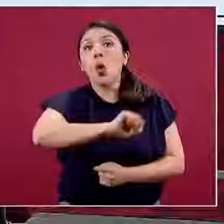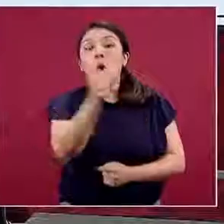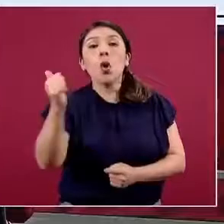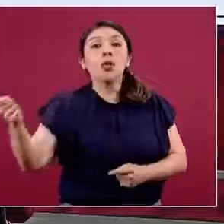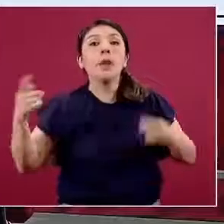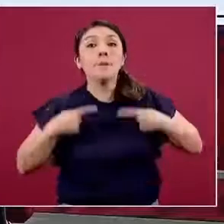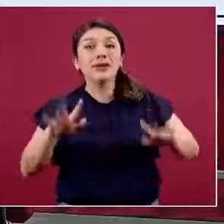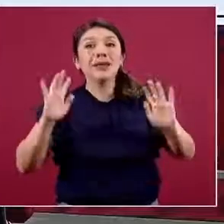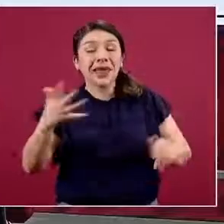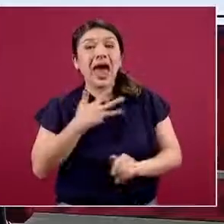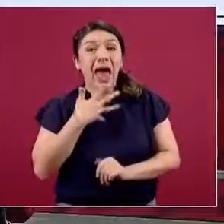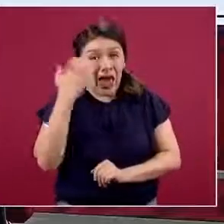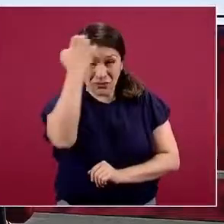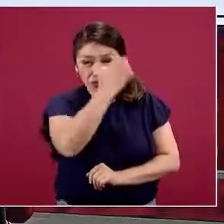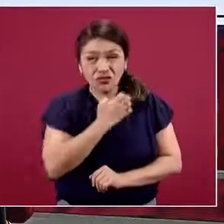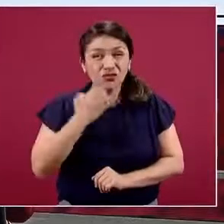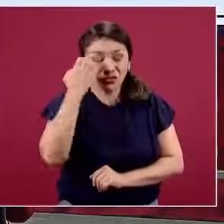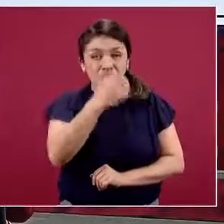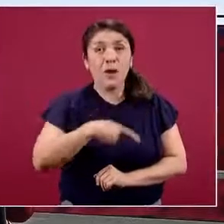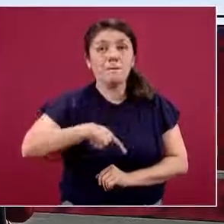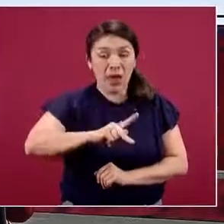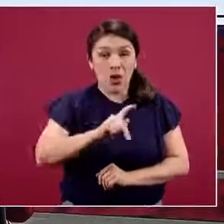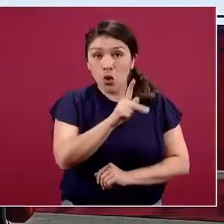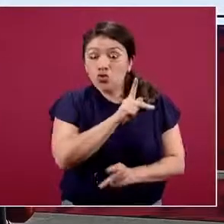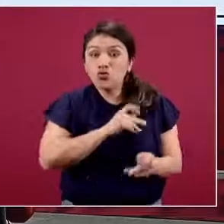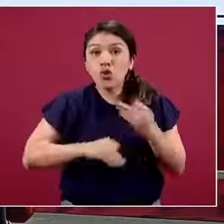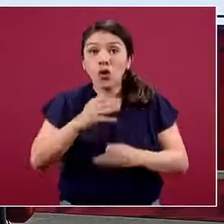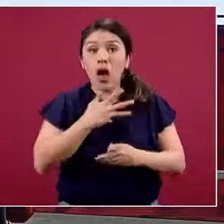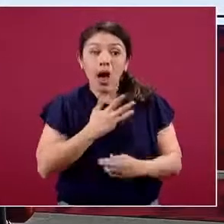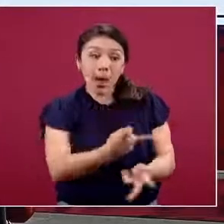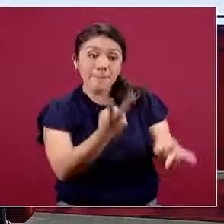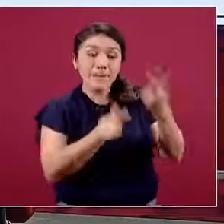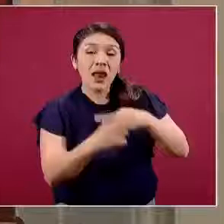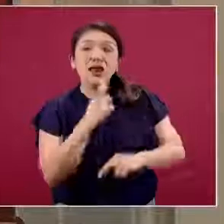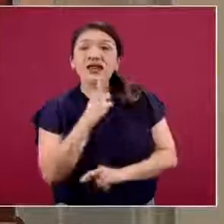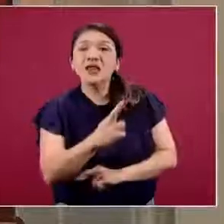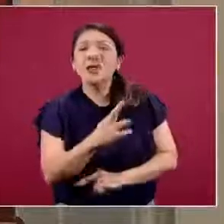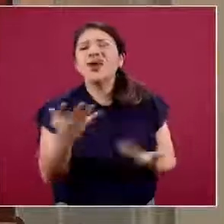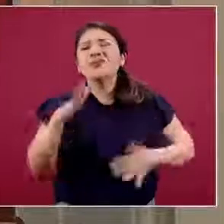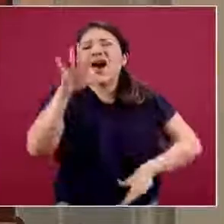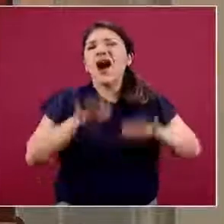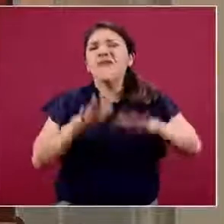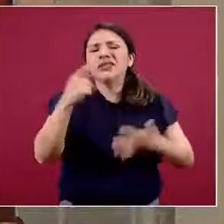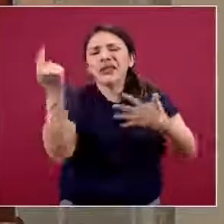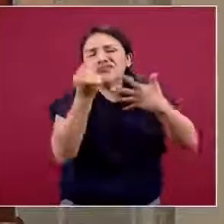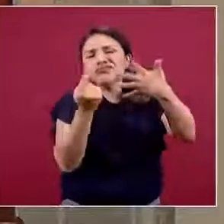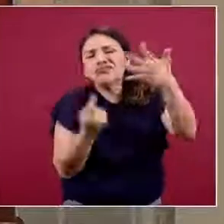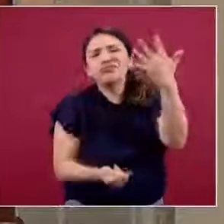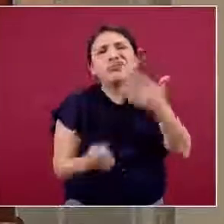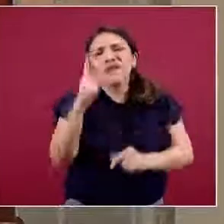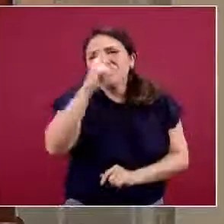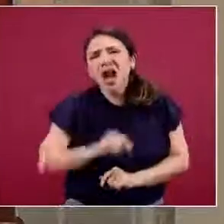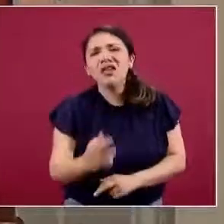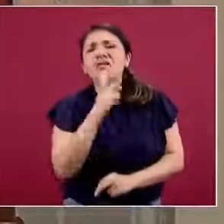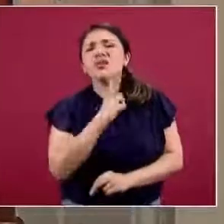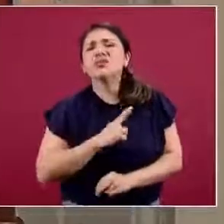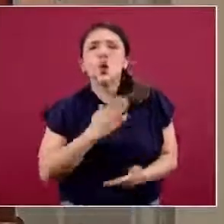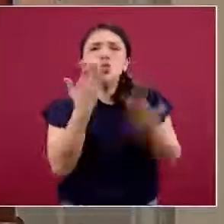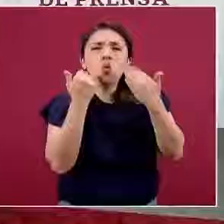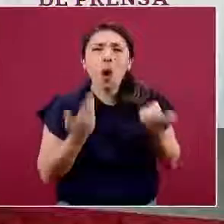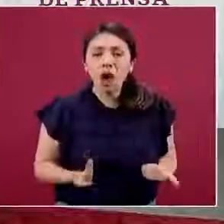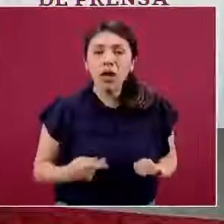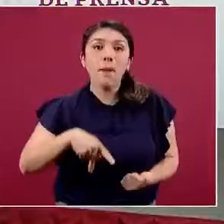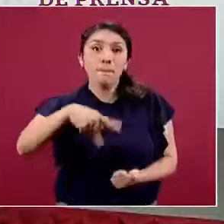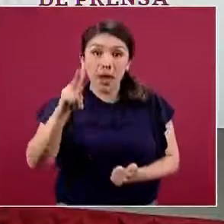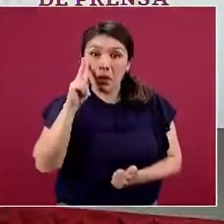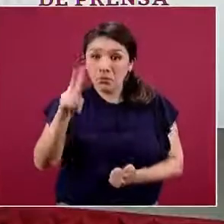sí fueron muestreadas, no necesariamente se va a obtener un resultado por múltiples causas que en su momento hemos comentado, pero